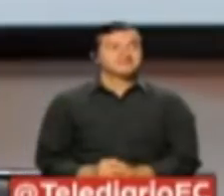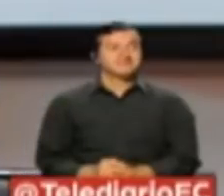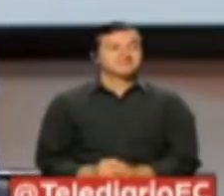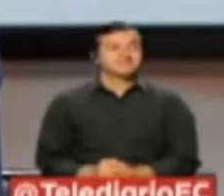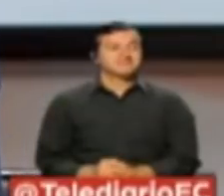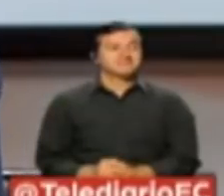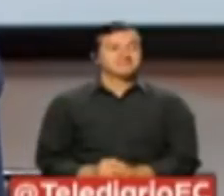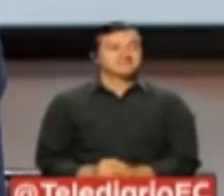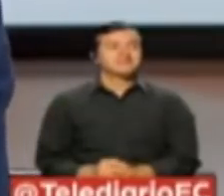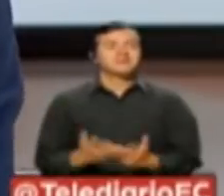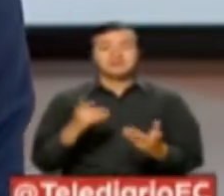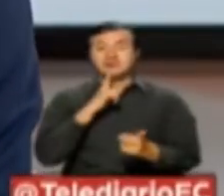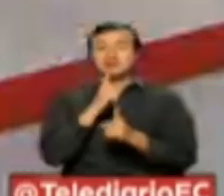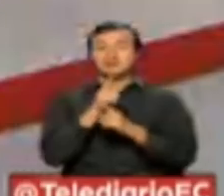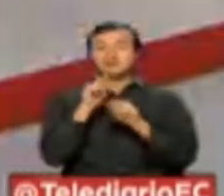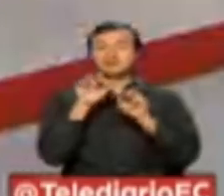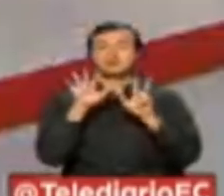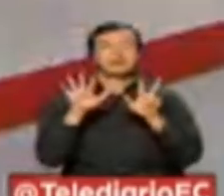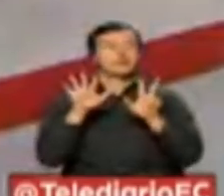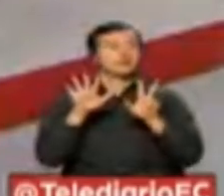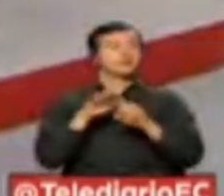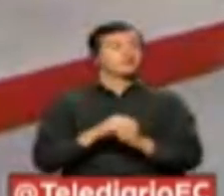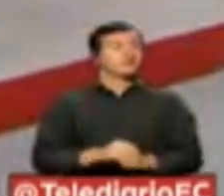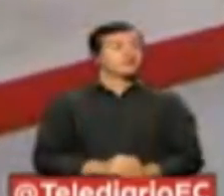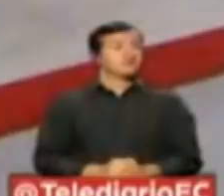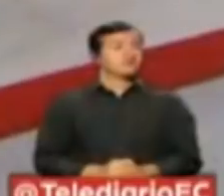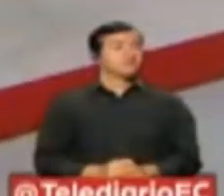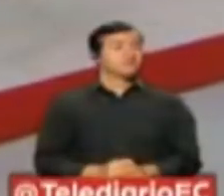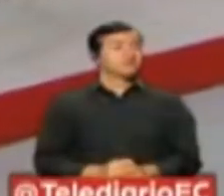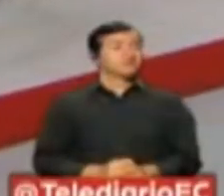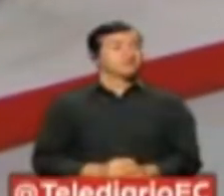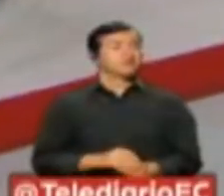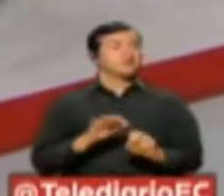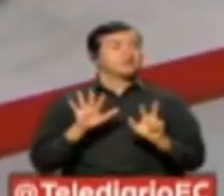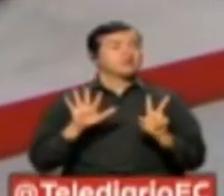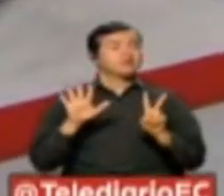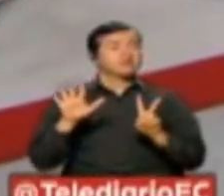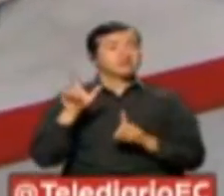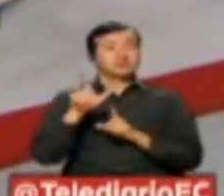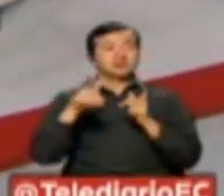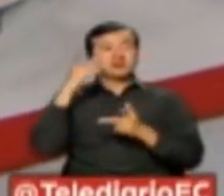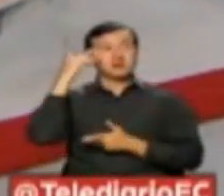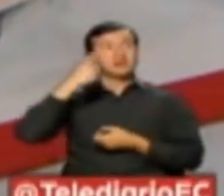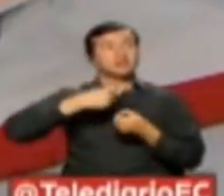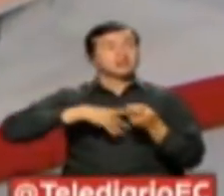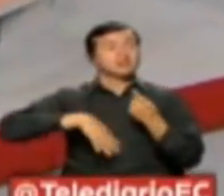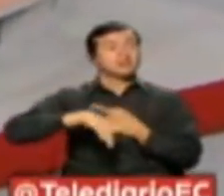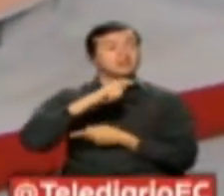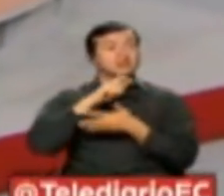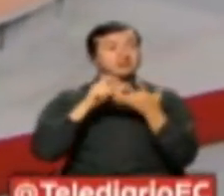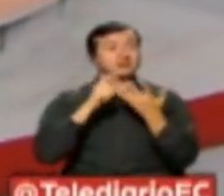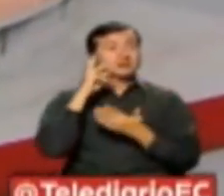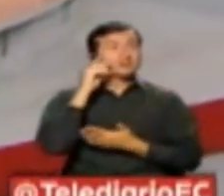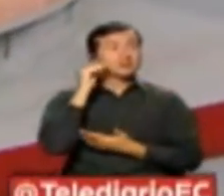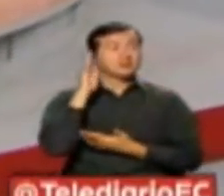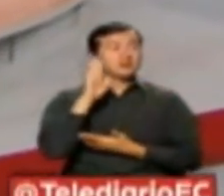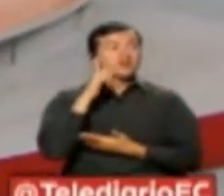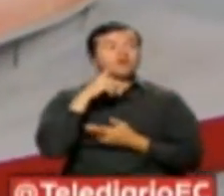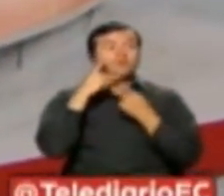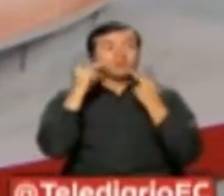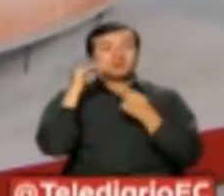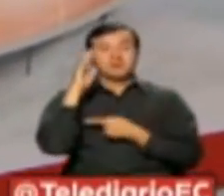servicio privado el 87 por ciento de los 15 años mencionó que el próximo alcalde de quito debe tener experiencia en el sector